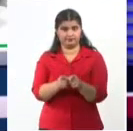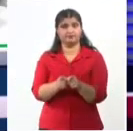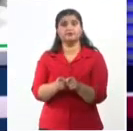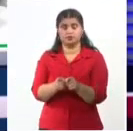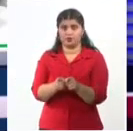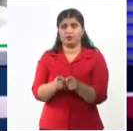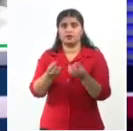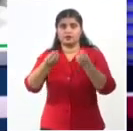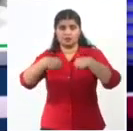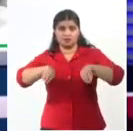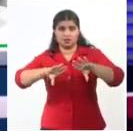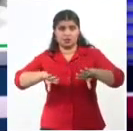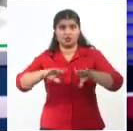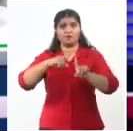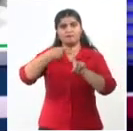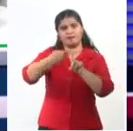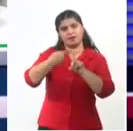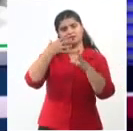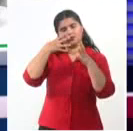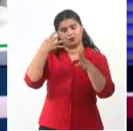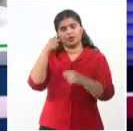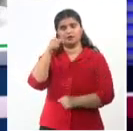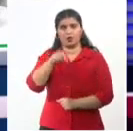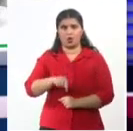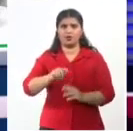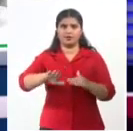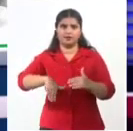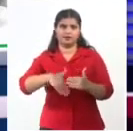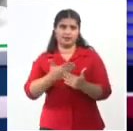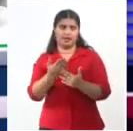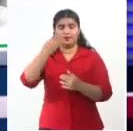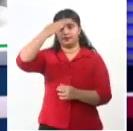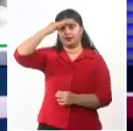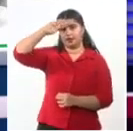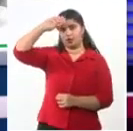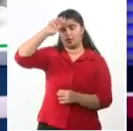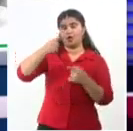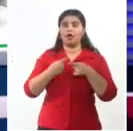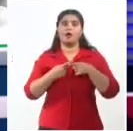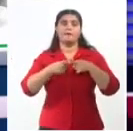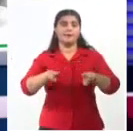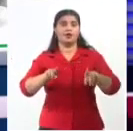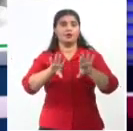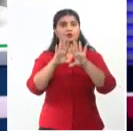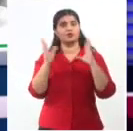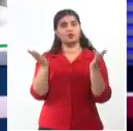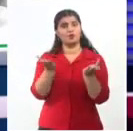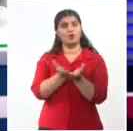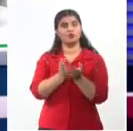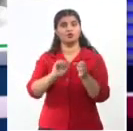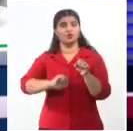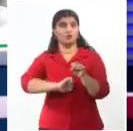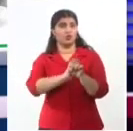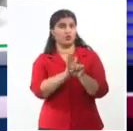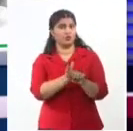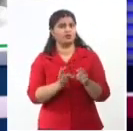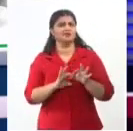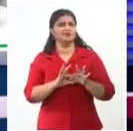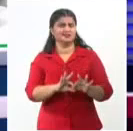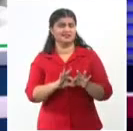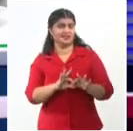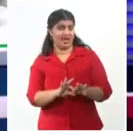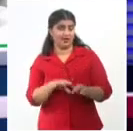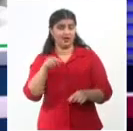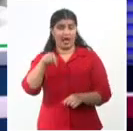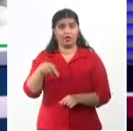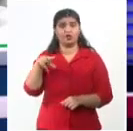los datos más importantes del día en la nación, pero a nivel internacional sigue siendo noticia Omicron. Y